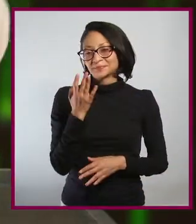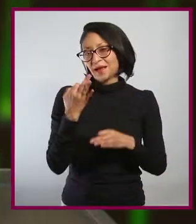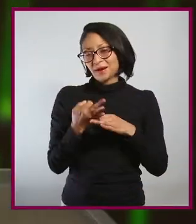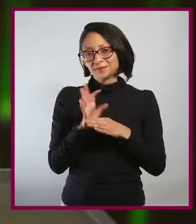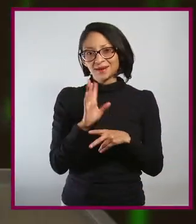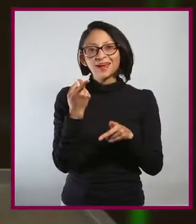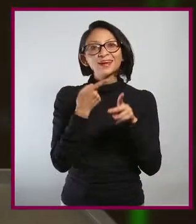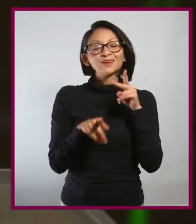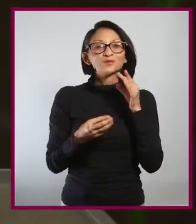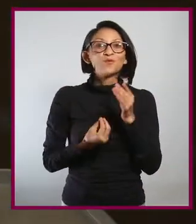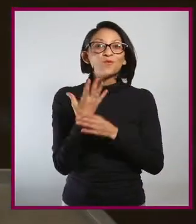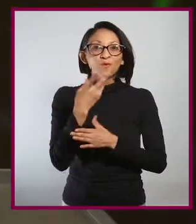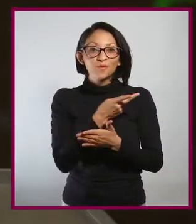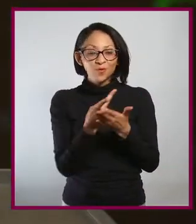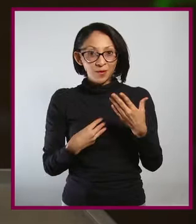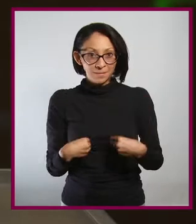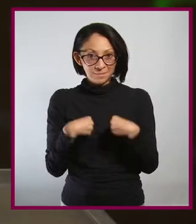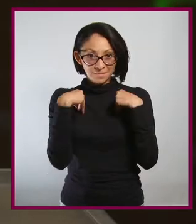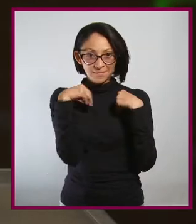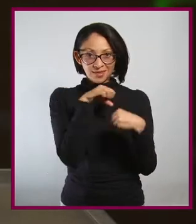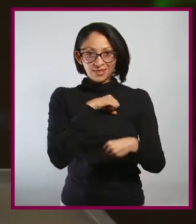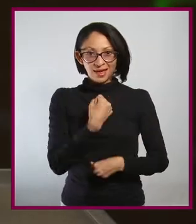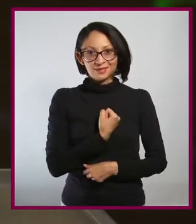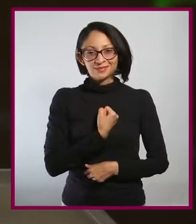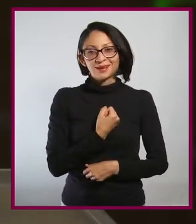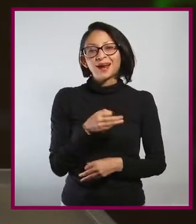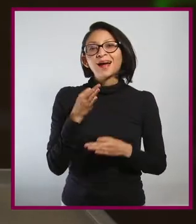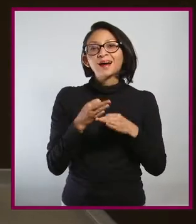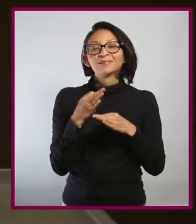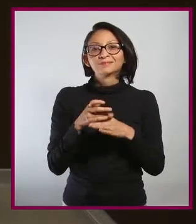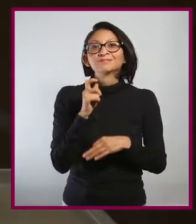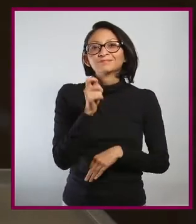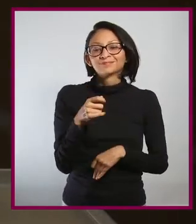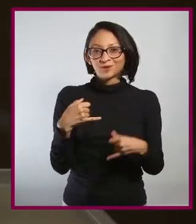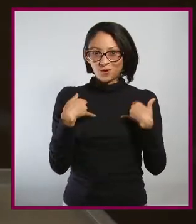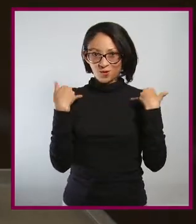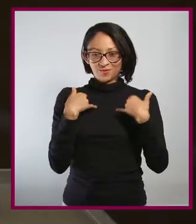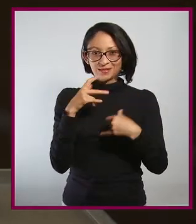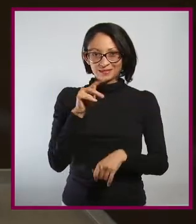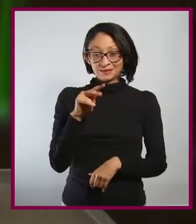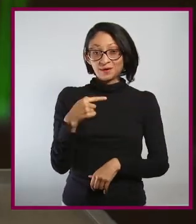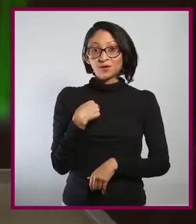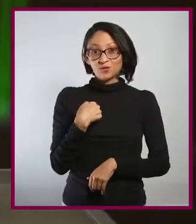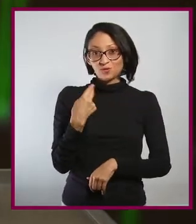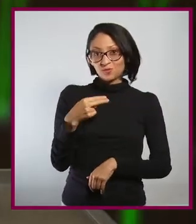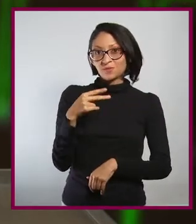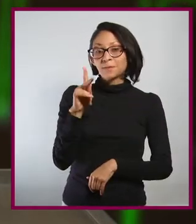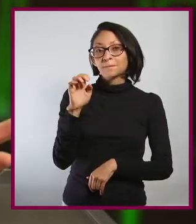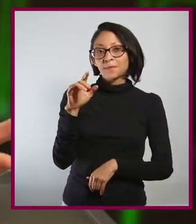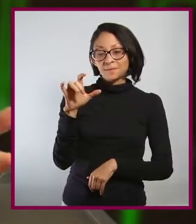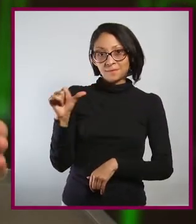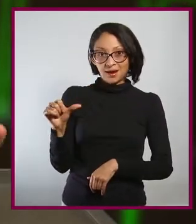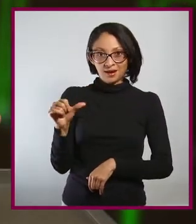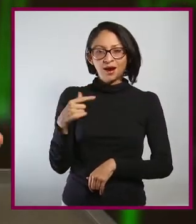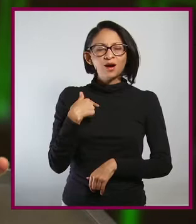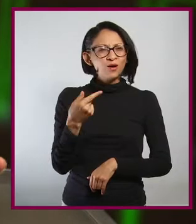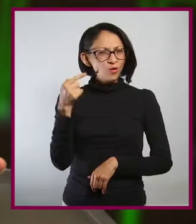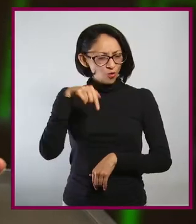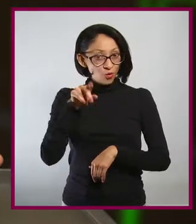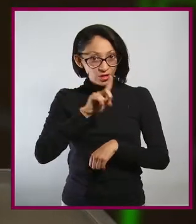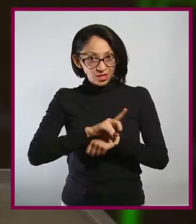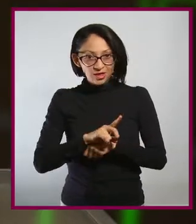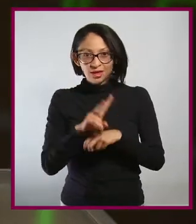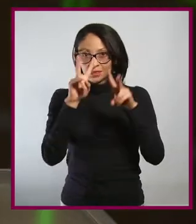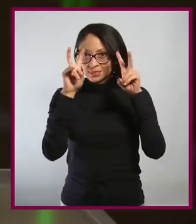Hola, iniciamos un nuevo programa de vida saludable en nuestra barra de jóvenes en TV. Yo soy Pamela Ruz y hoy hablaremos